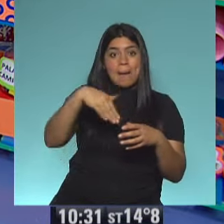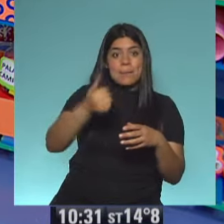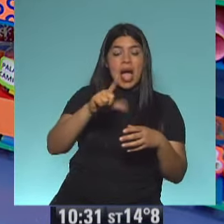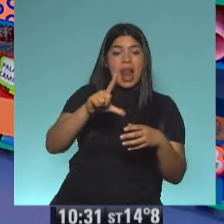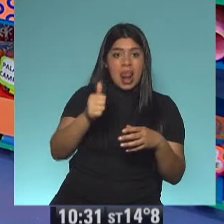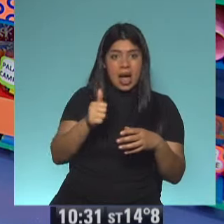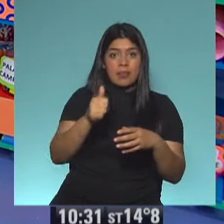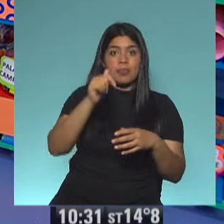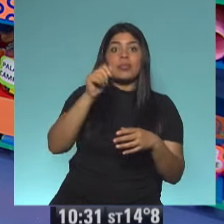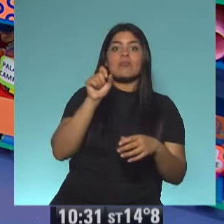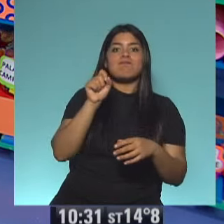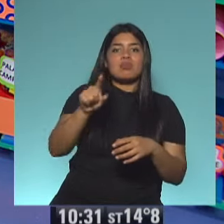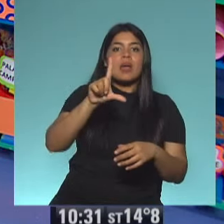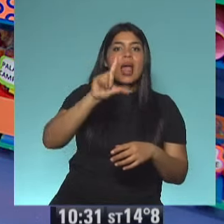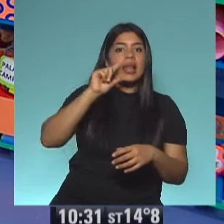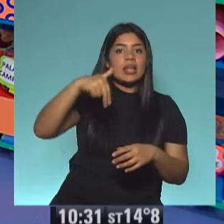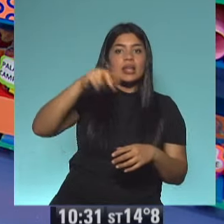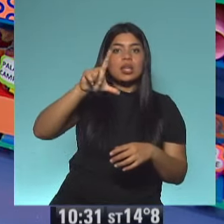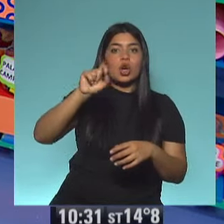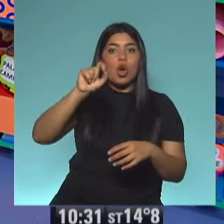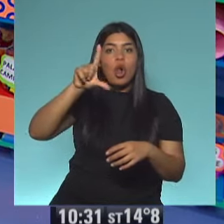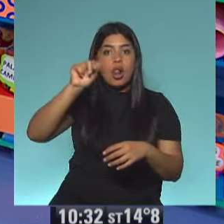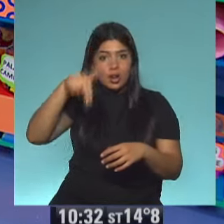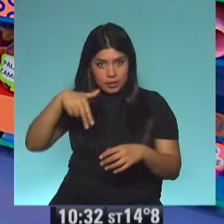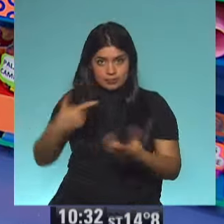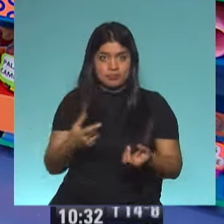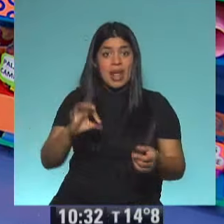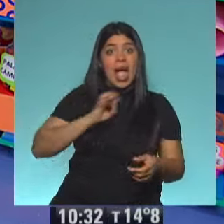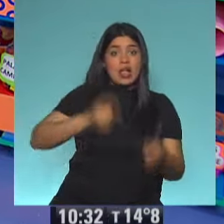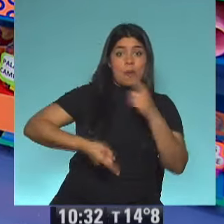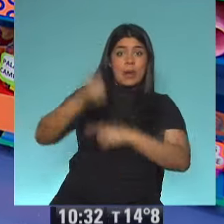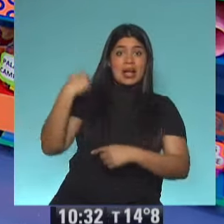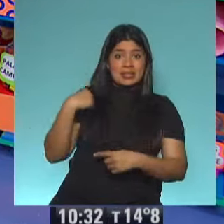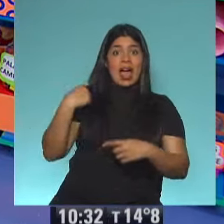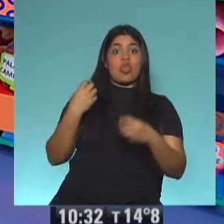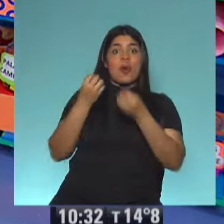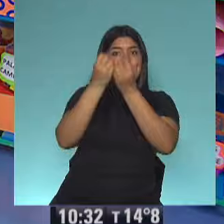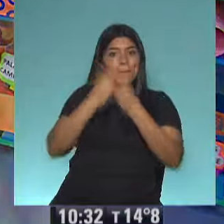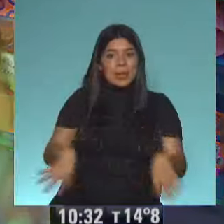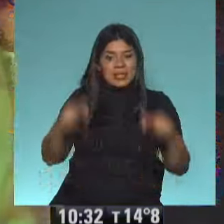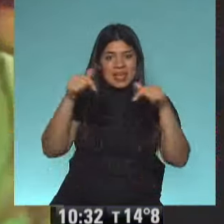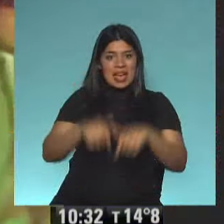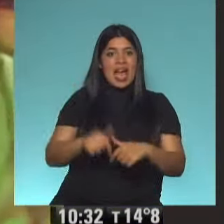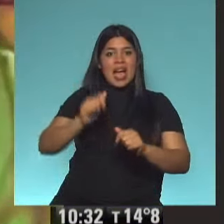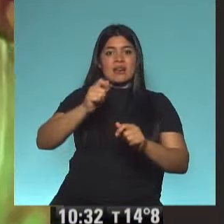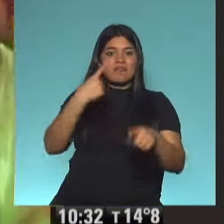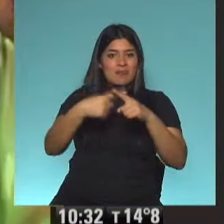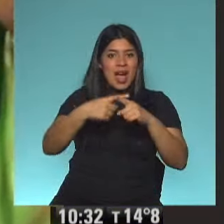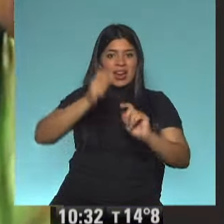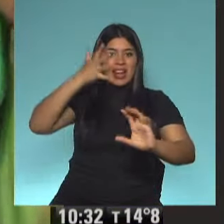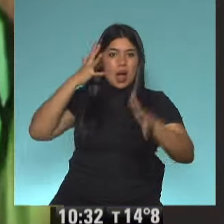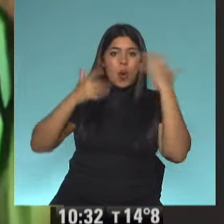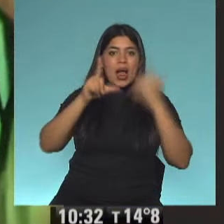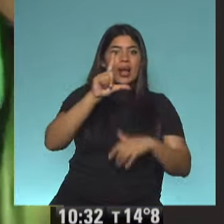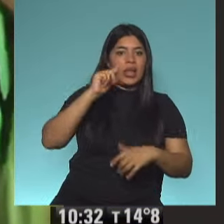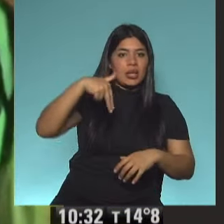Y bueno, desde el año pasado estamos participando de este maravilloso carnaval de Lincoln.